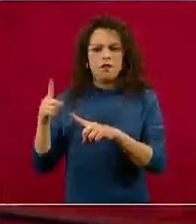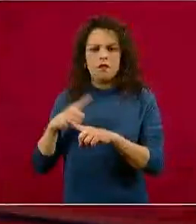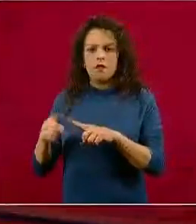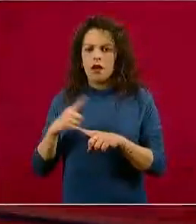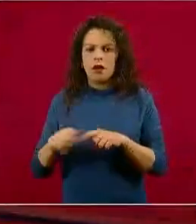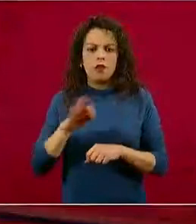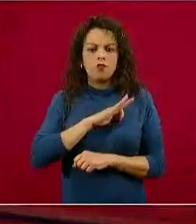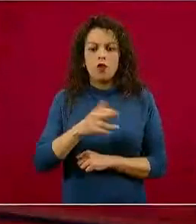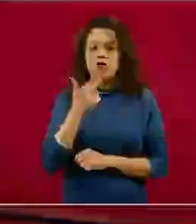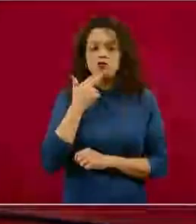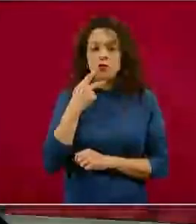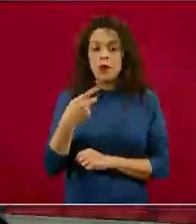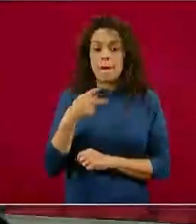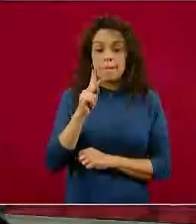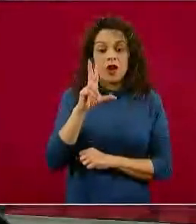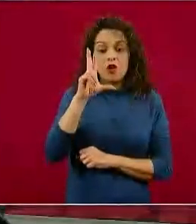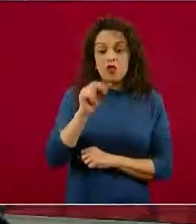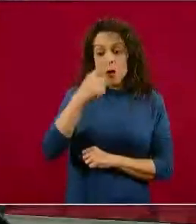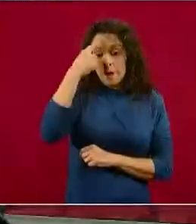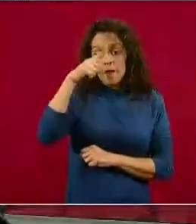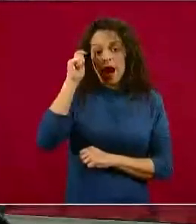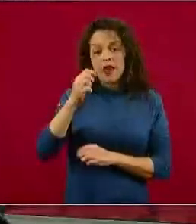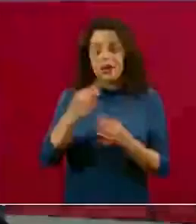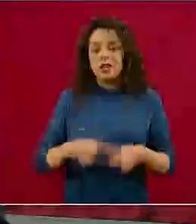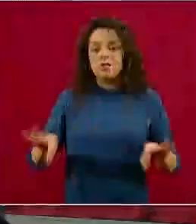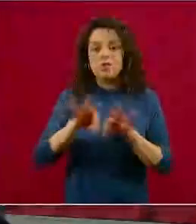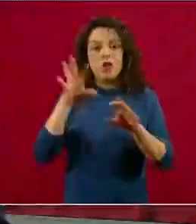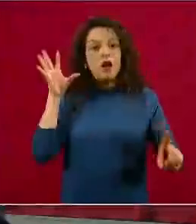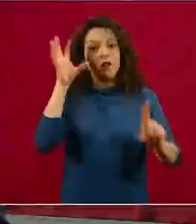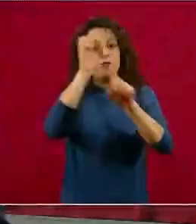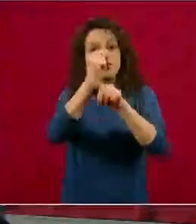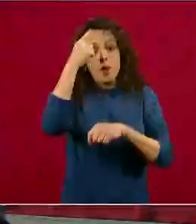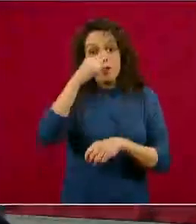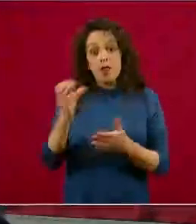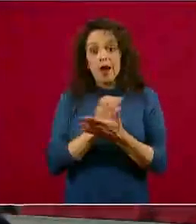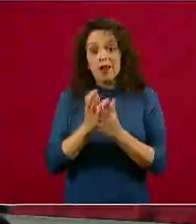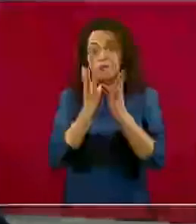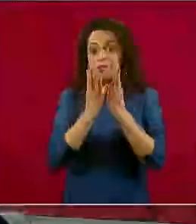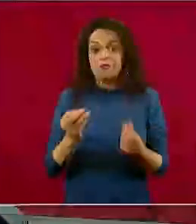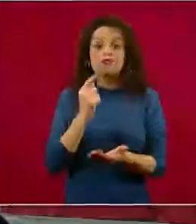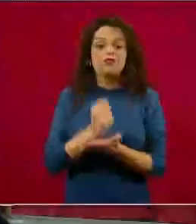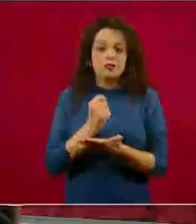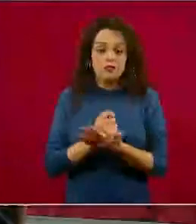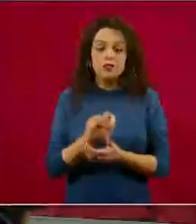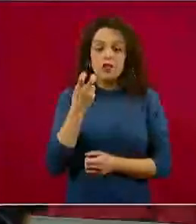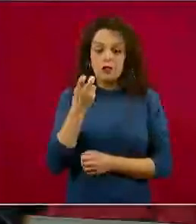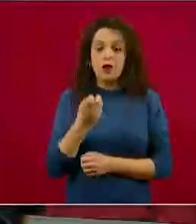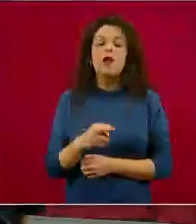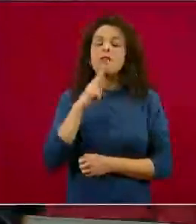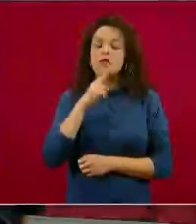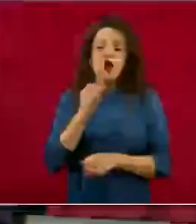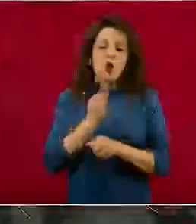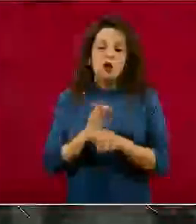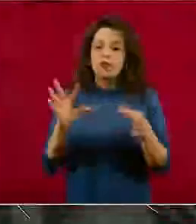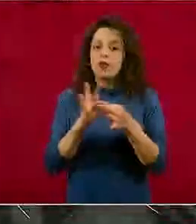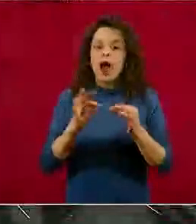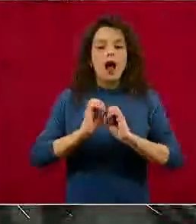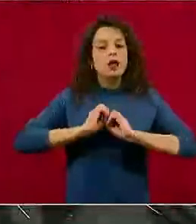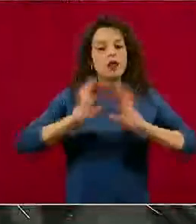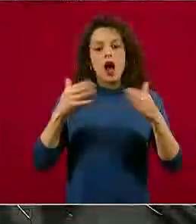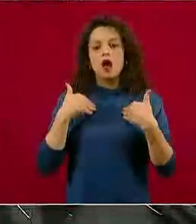utilidad, pero no sobre los objetivos fundamentales de tratamiento. Por eso lo dejamos aquí muy claro. Y la